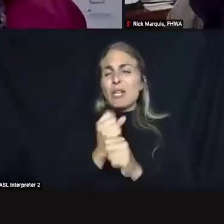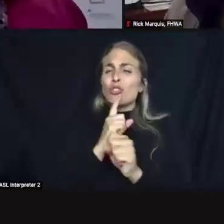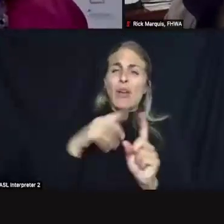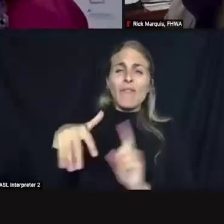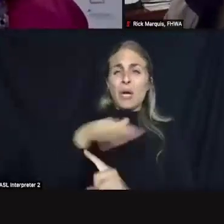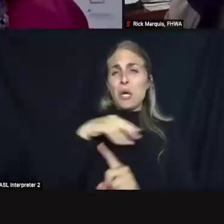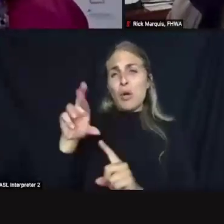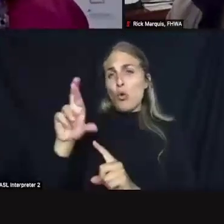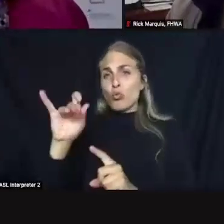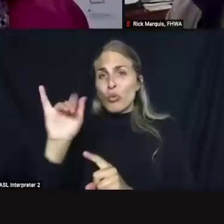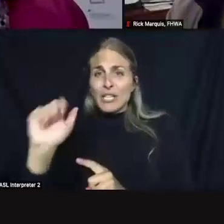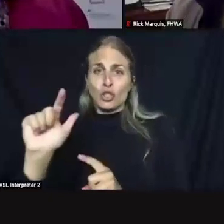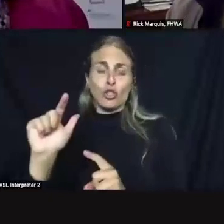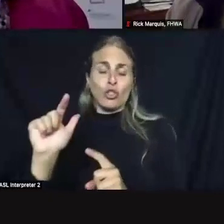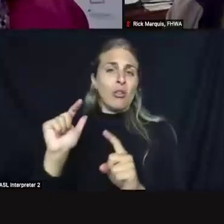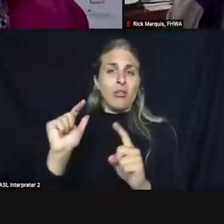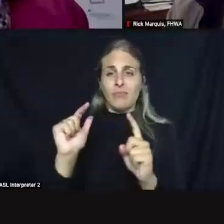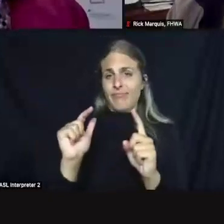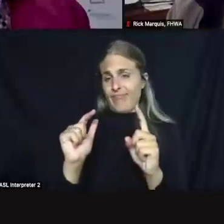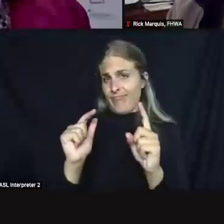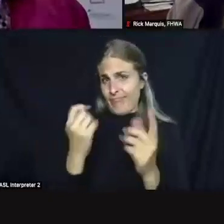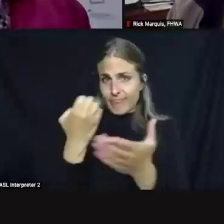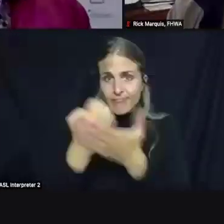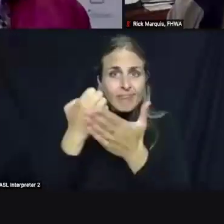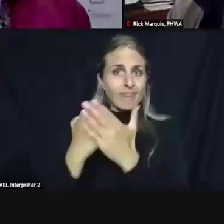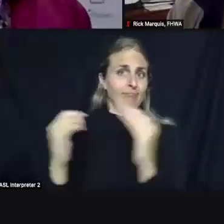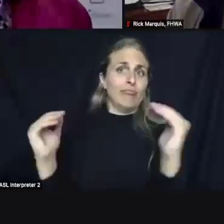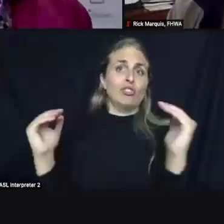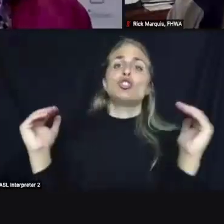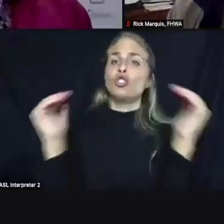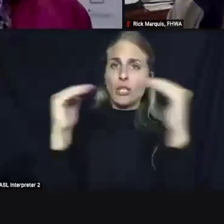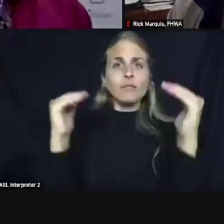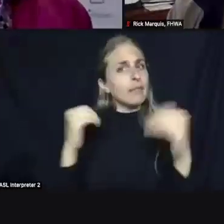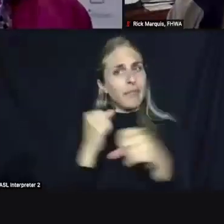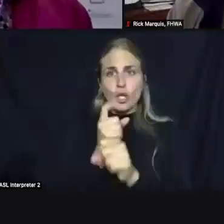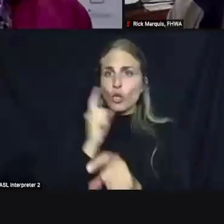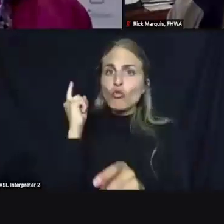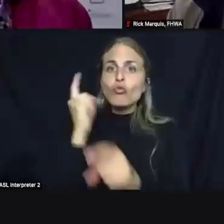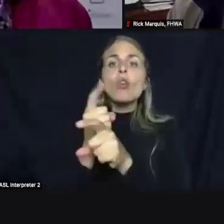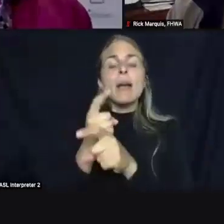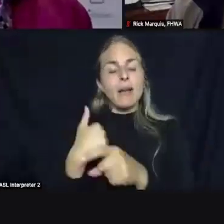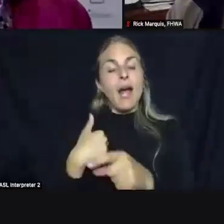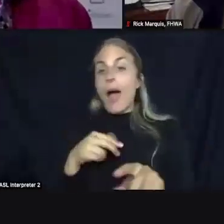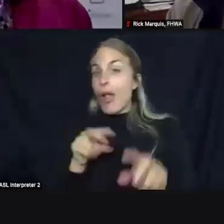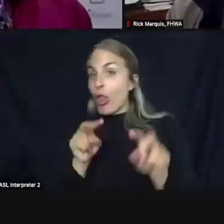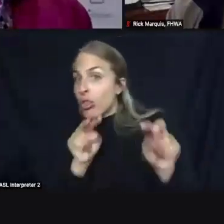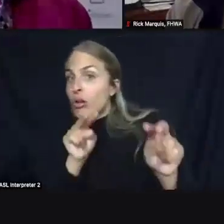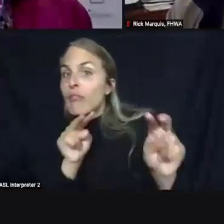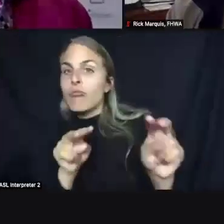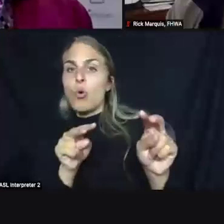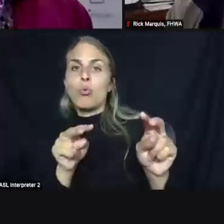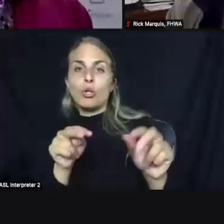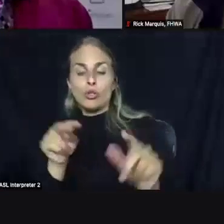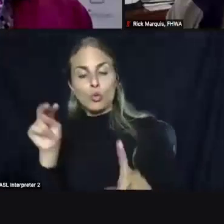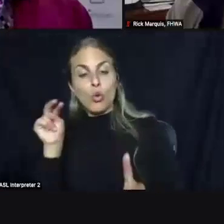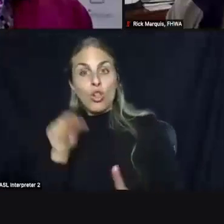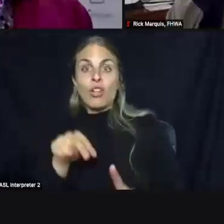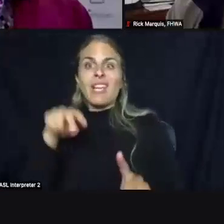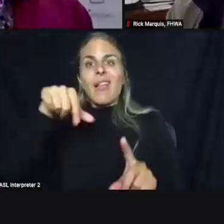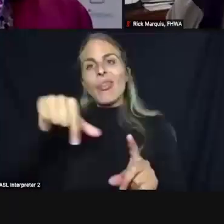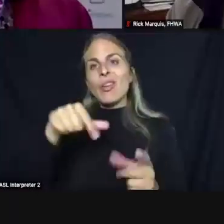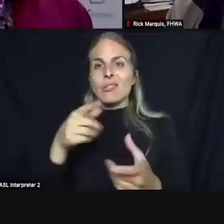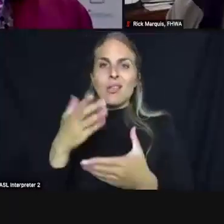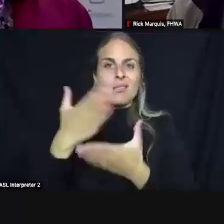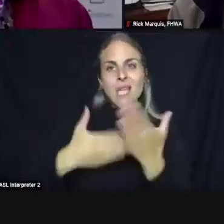tarea para justicia racial en la implementación de la red